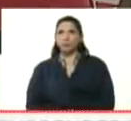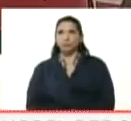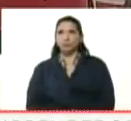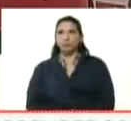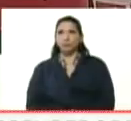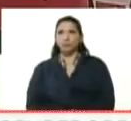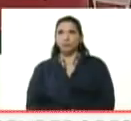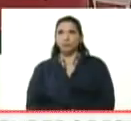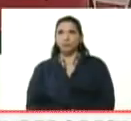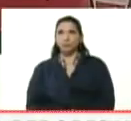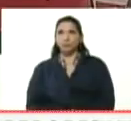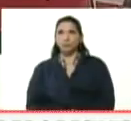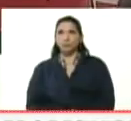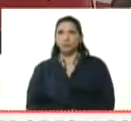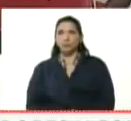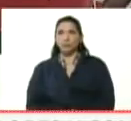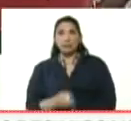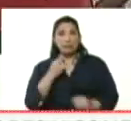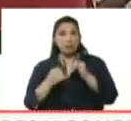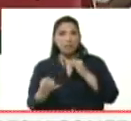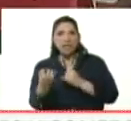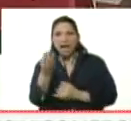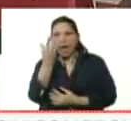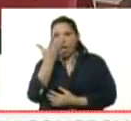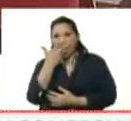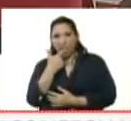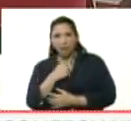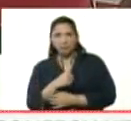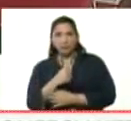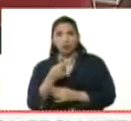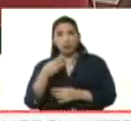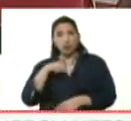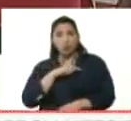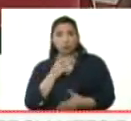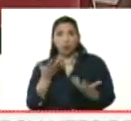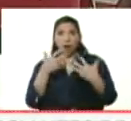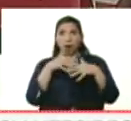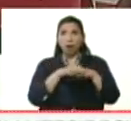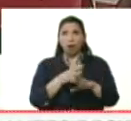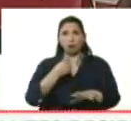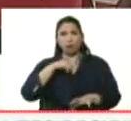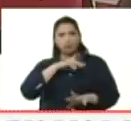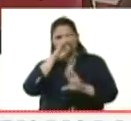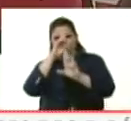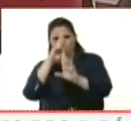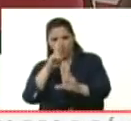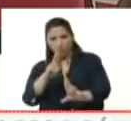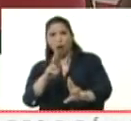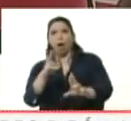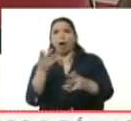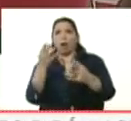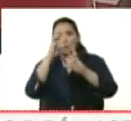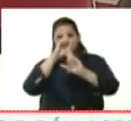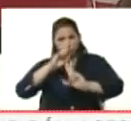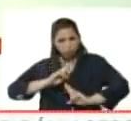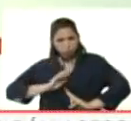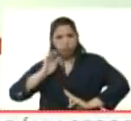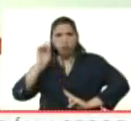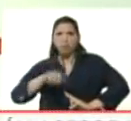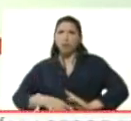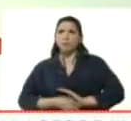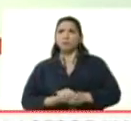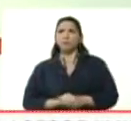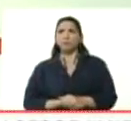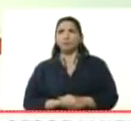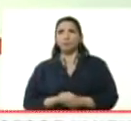come. Termina comiéndoselo. Entonces, nuestros aliados los respetamos con